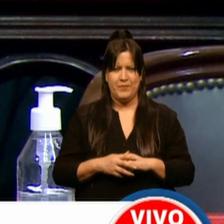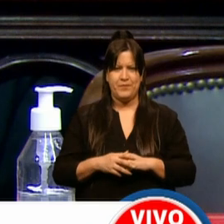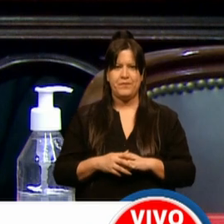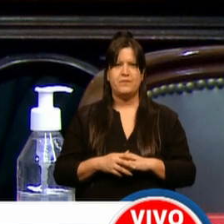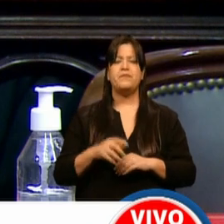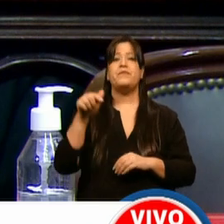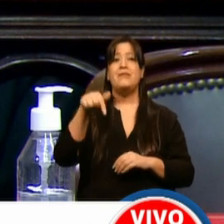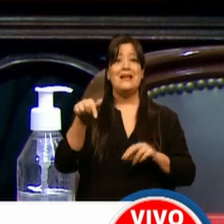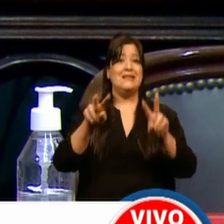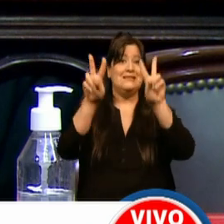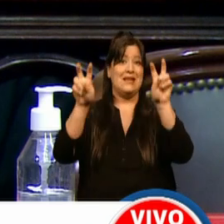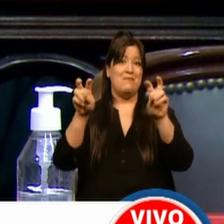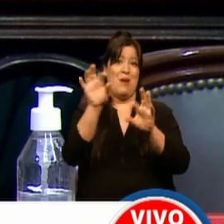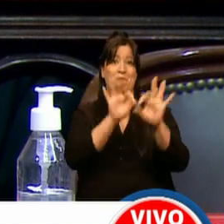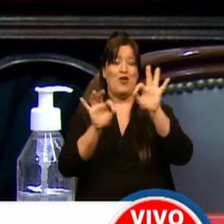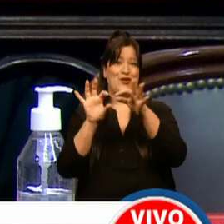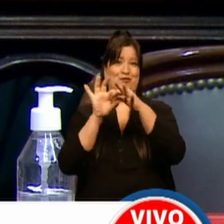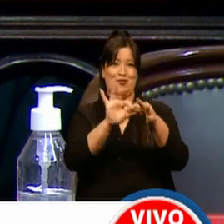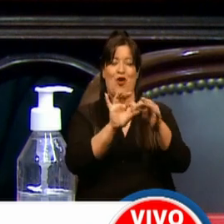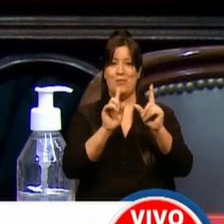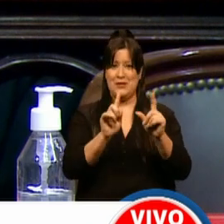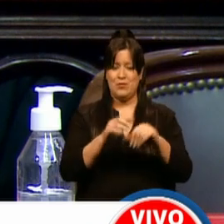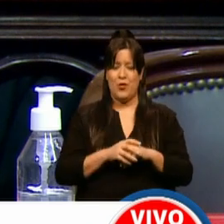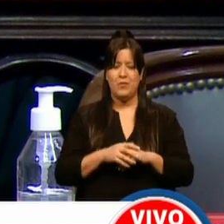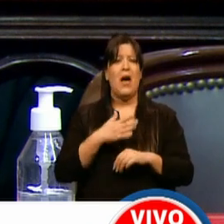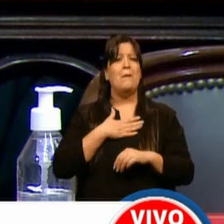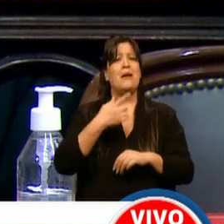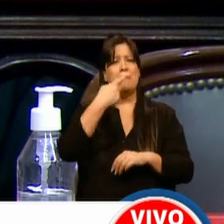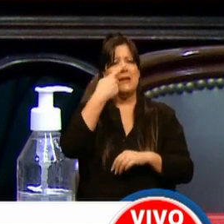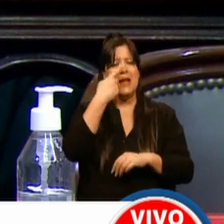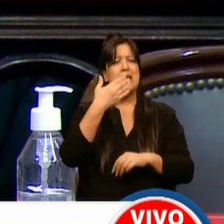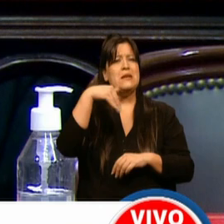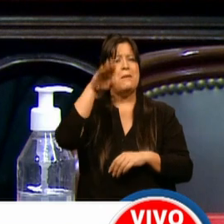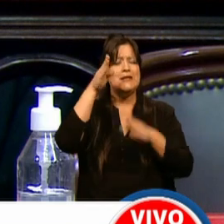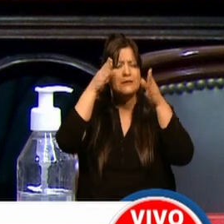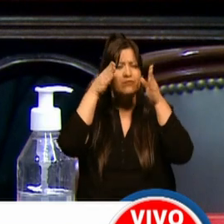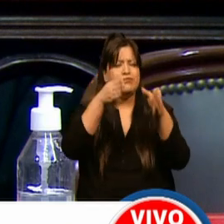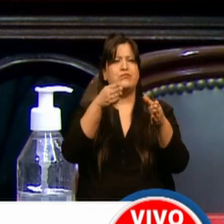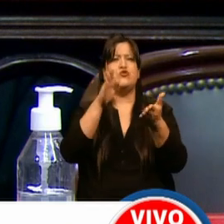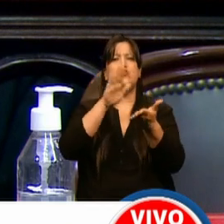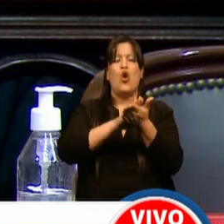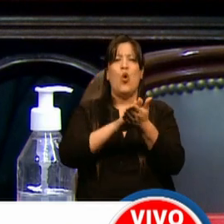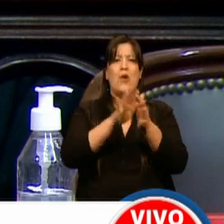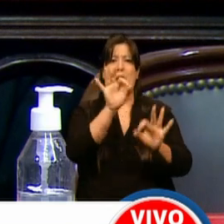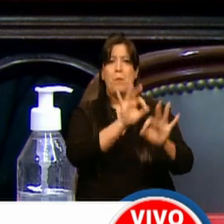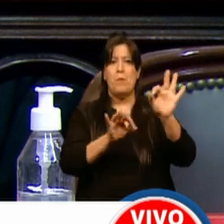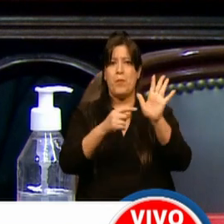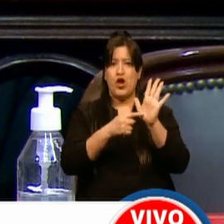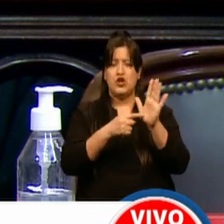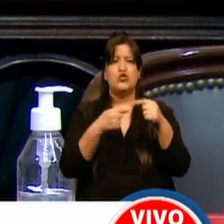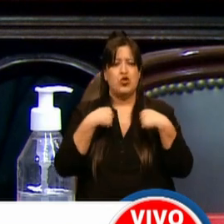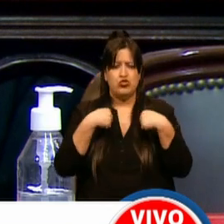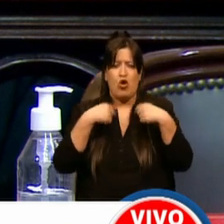trata este proyecto y a mí me interesa profundamente la condición de este proyecto porque le he